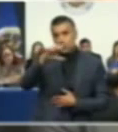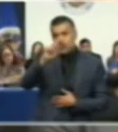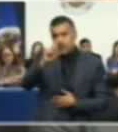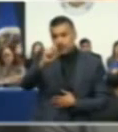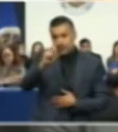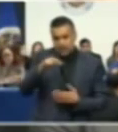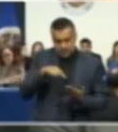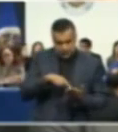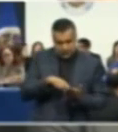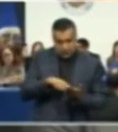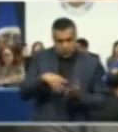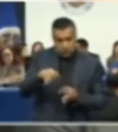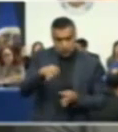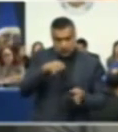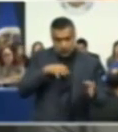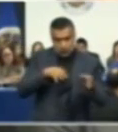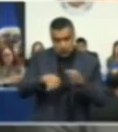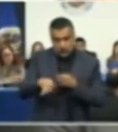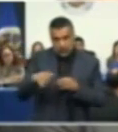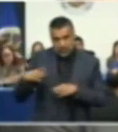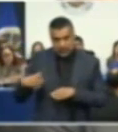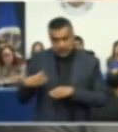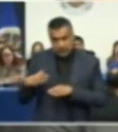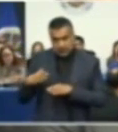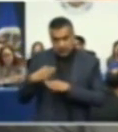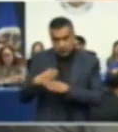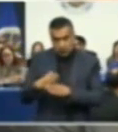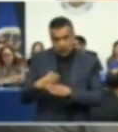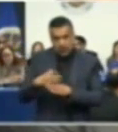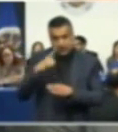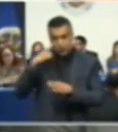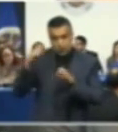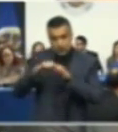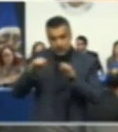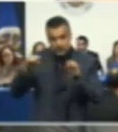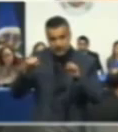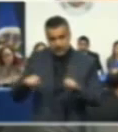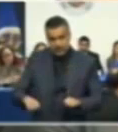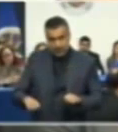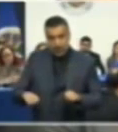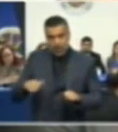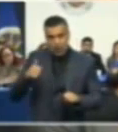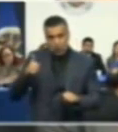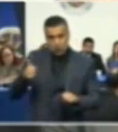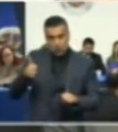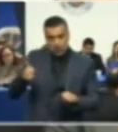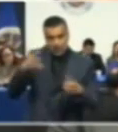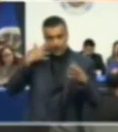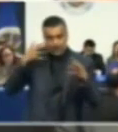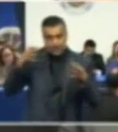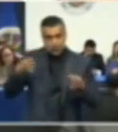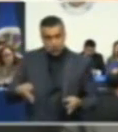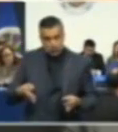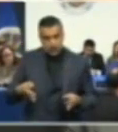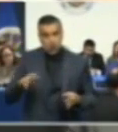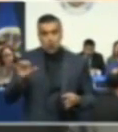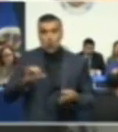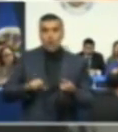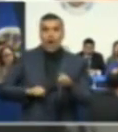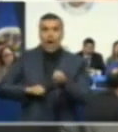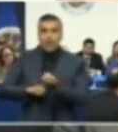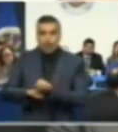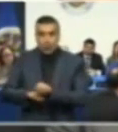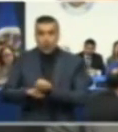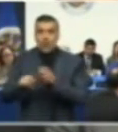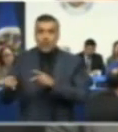Discapacidad sustituye la interdicción por un sistema de toma de decisiones con apoyo de